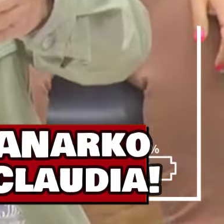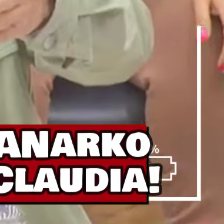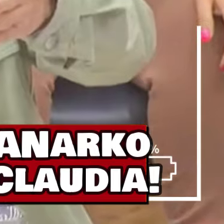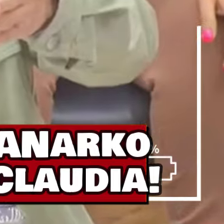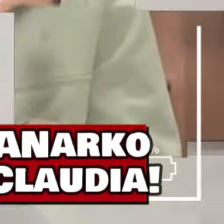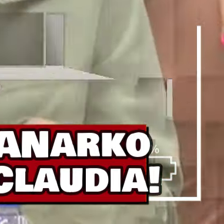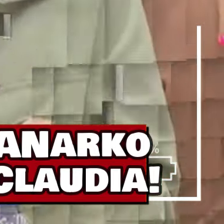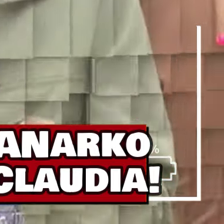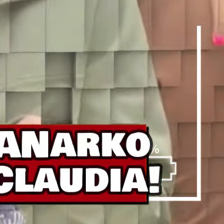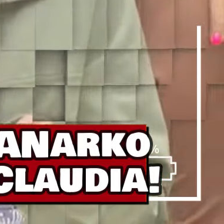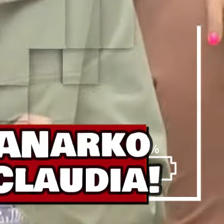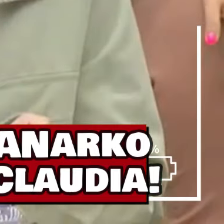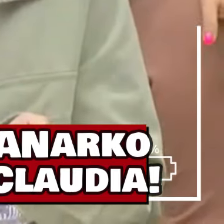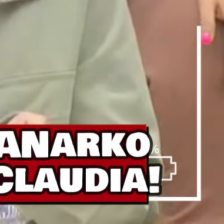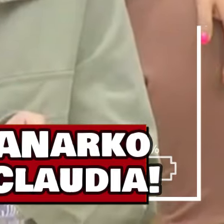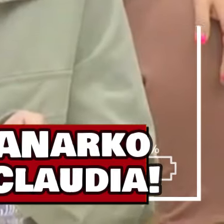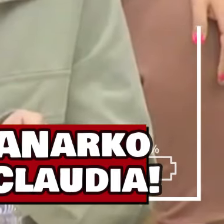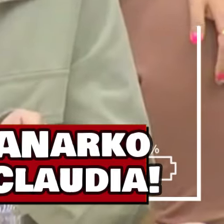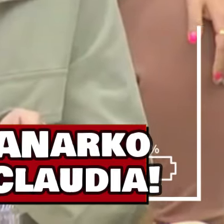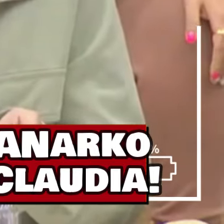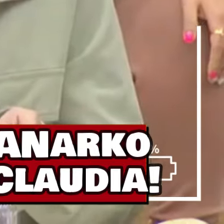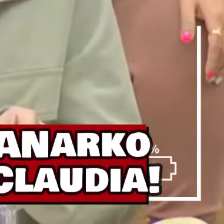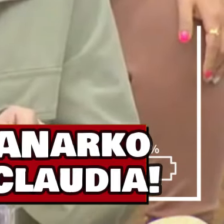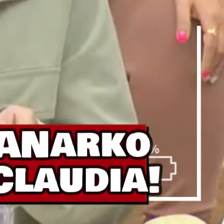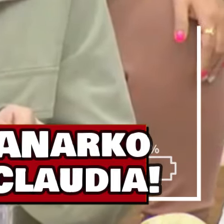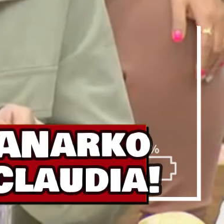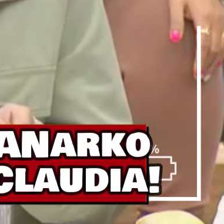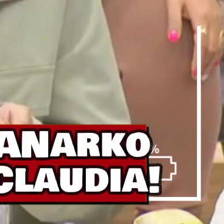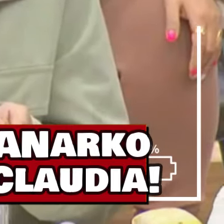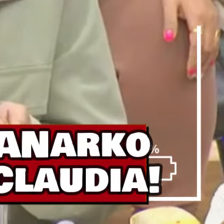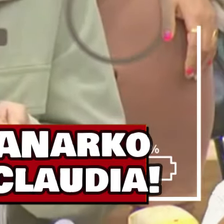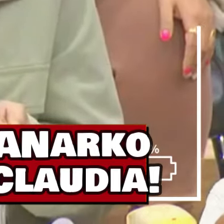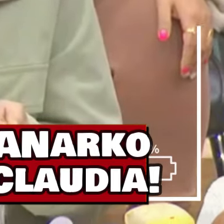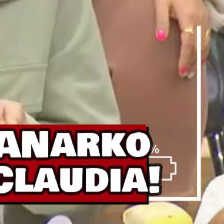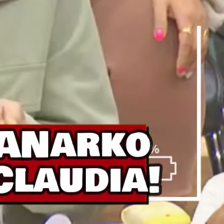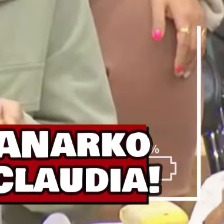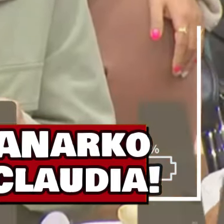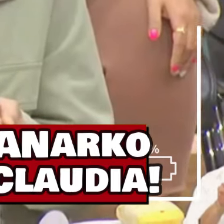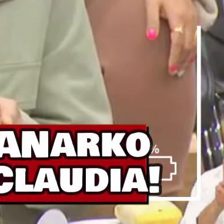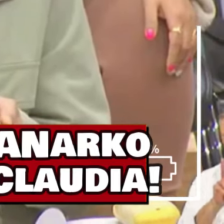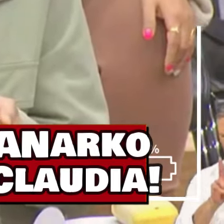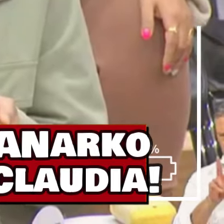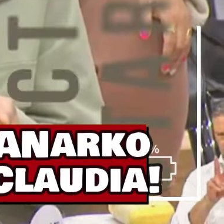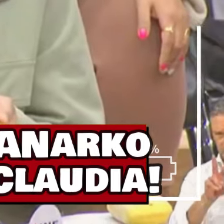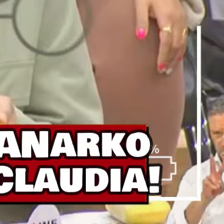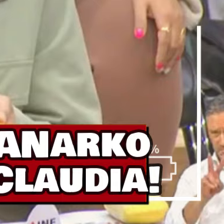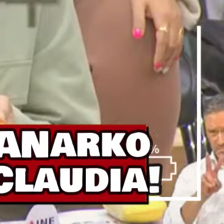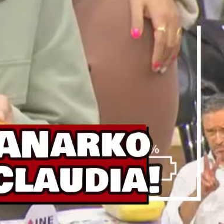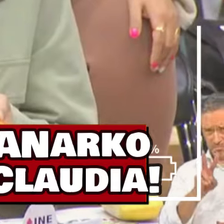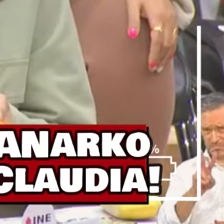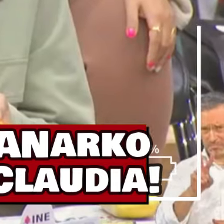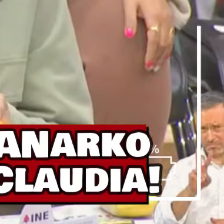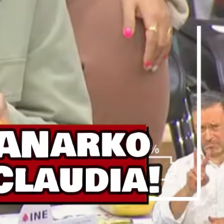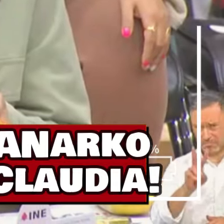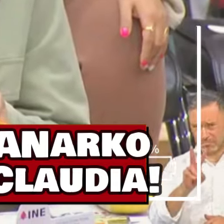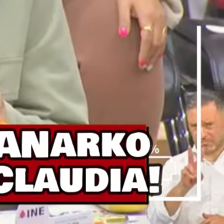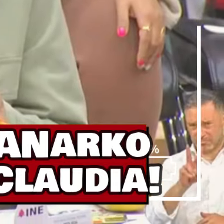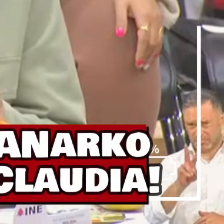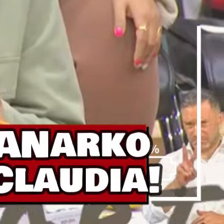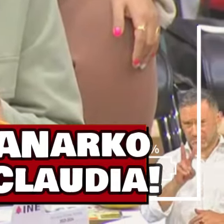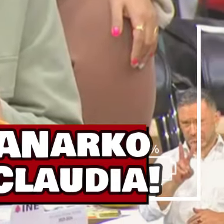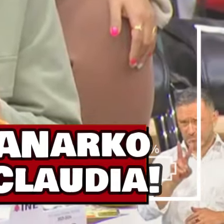Claudia Sheinbaum como la imparable próxima presidenta de la República. Veamos enseguida cómo el doctor Noroña hace añicos al